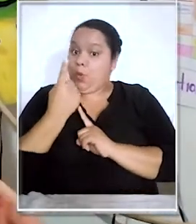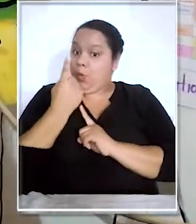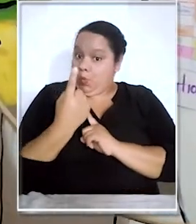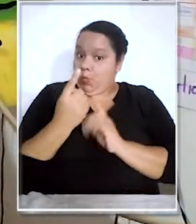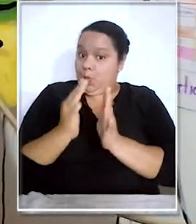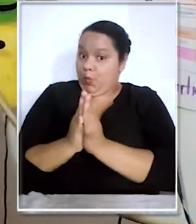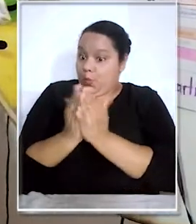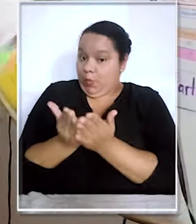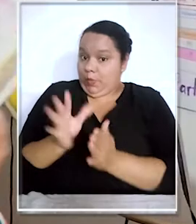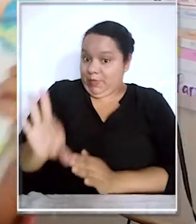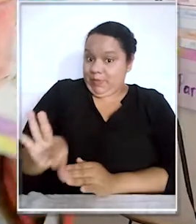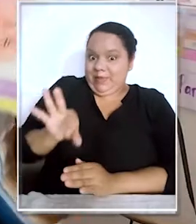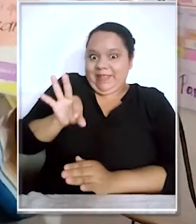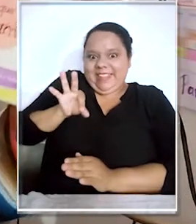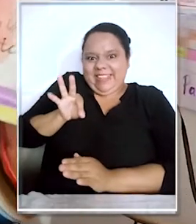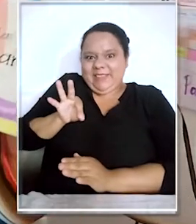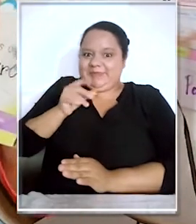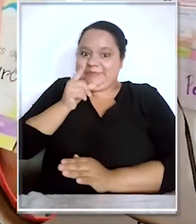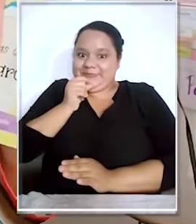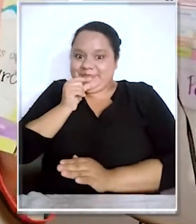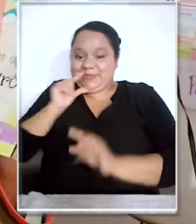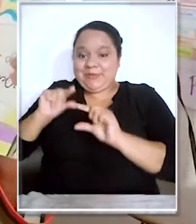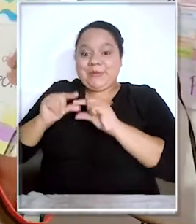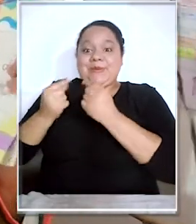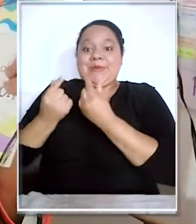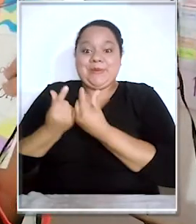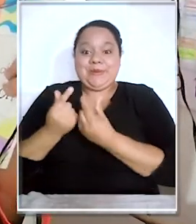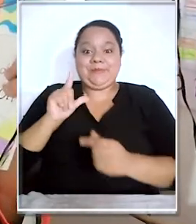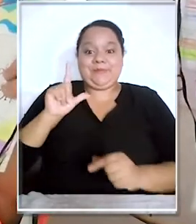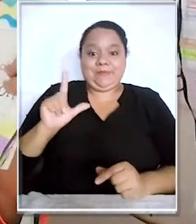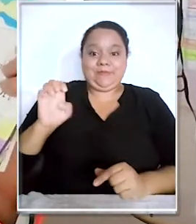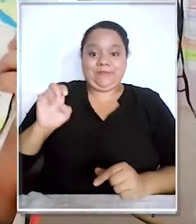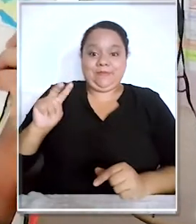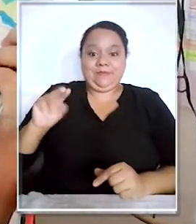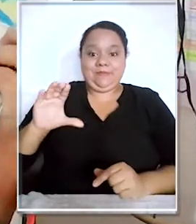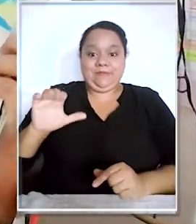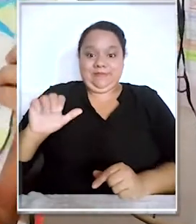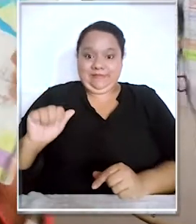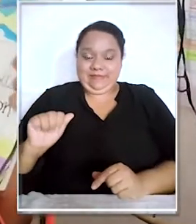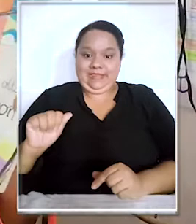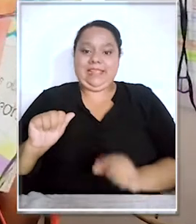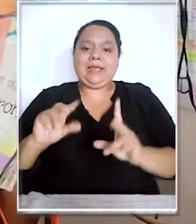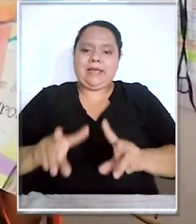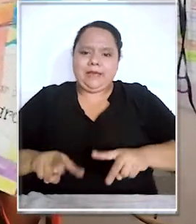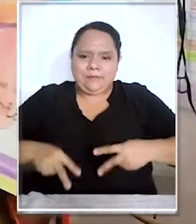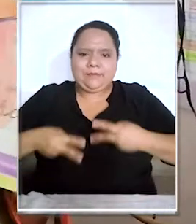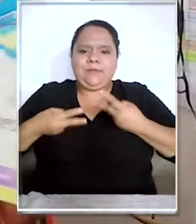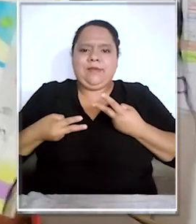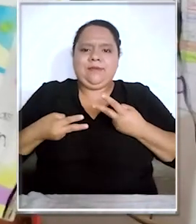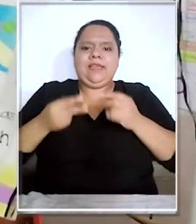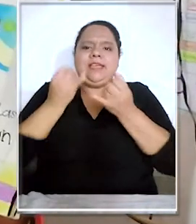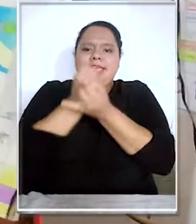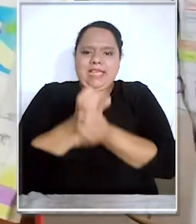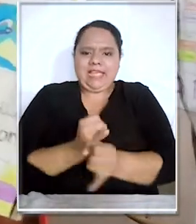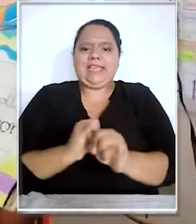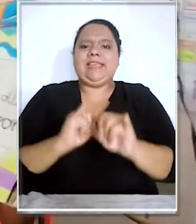que pertenece al pueblo Lenca. Dice acá, lecturas del pueblo Lenca de Intibucá y Yamaranguila. El